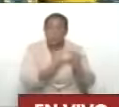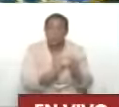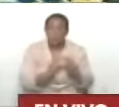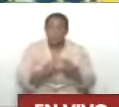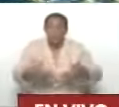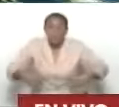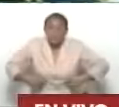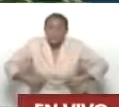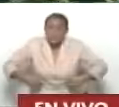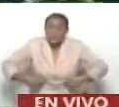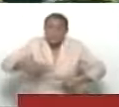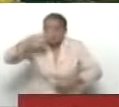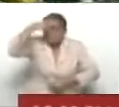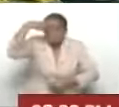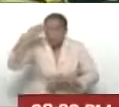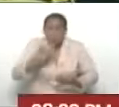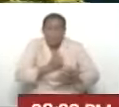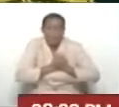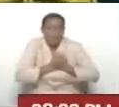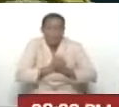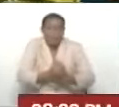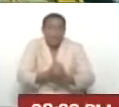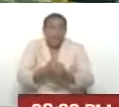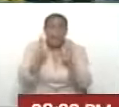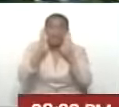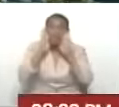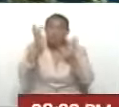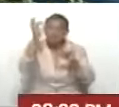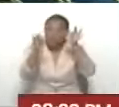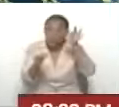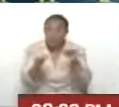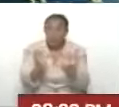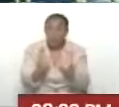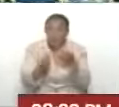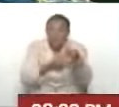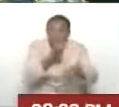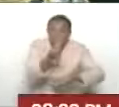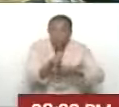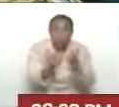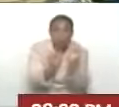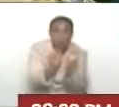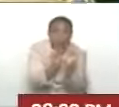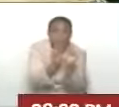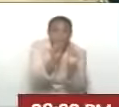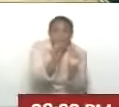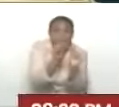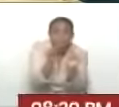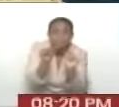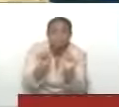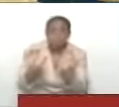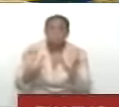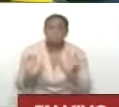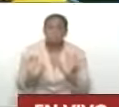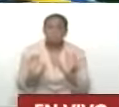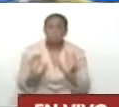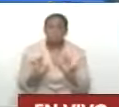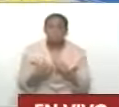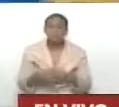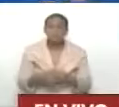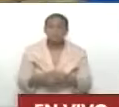vísceras, con amor, haciendo muchísimo, con poco, el